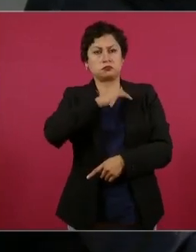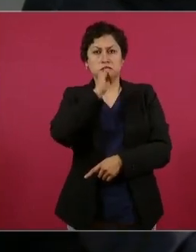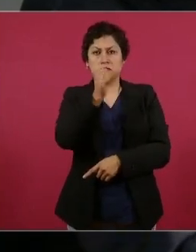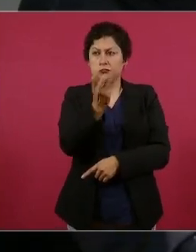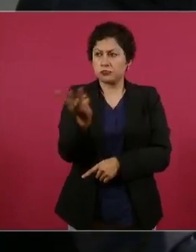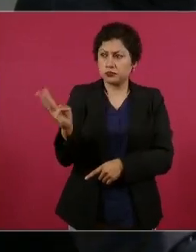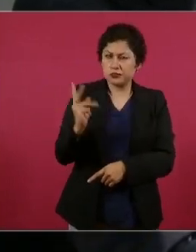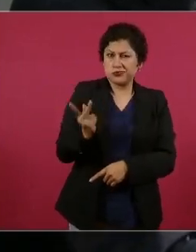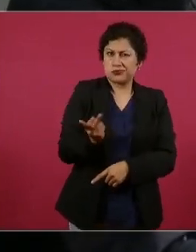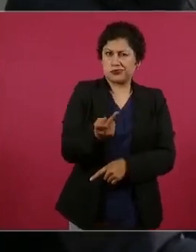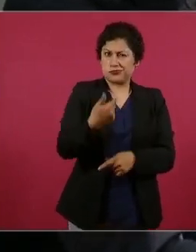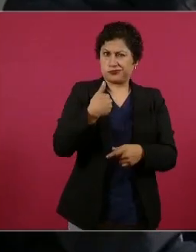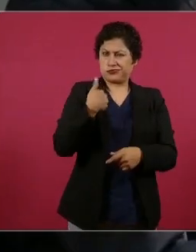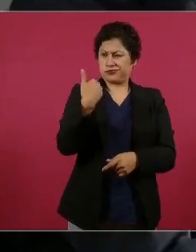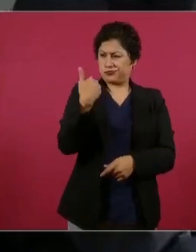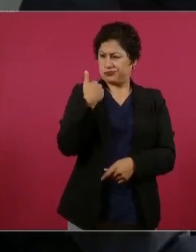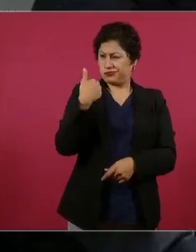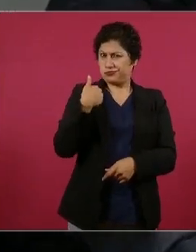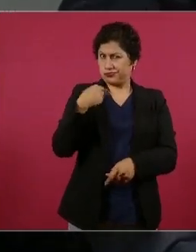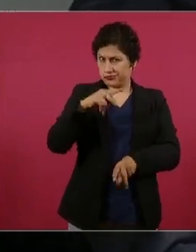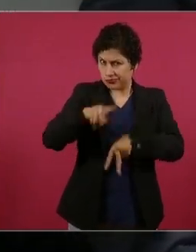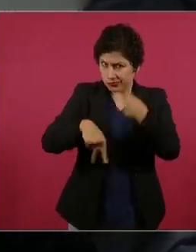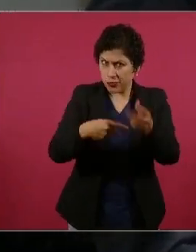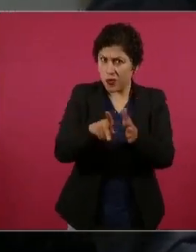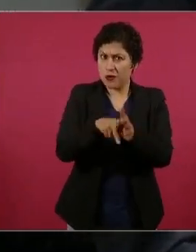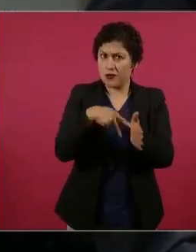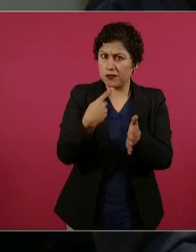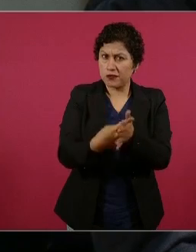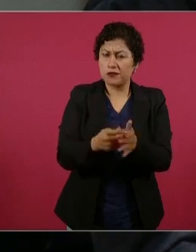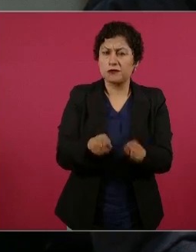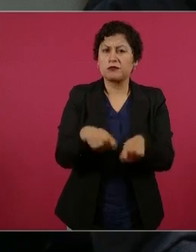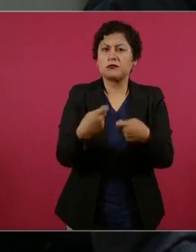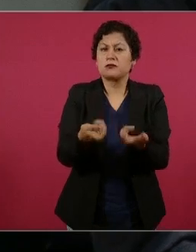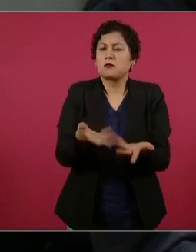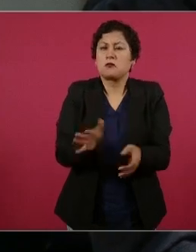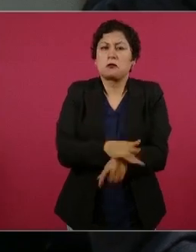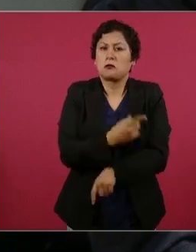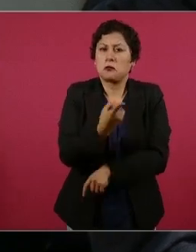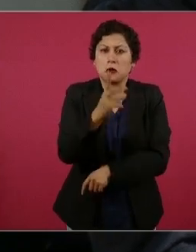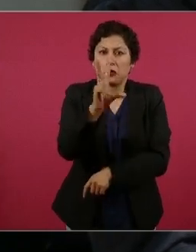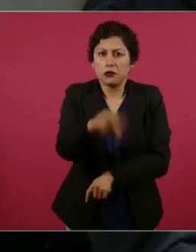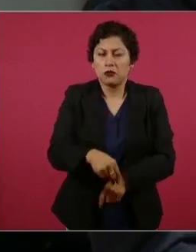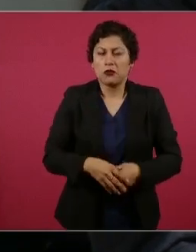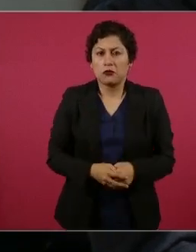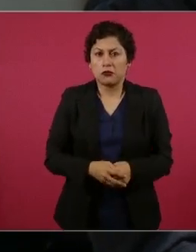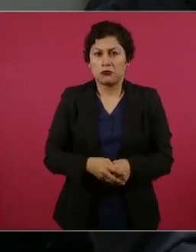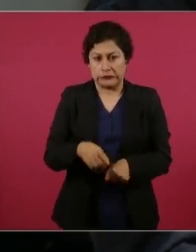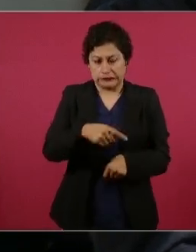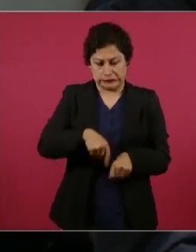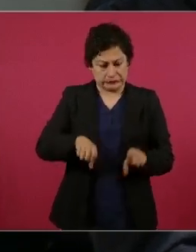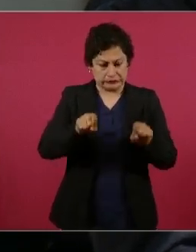ha convocado a estas basificaciones. Quieren saber por qué no han sido llamados,